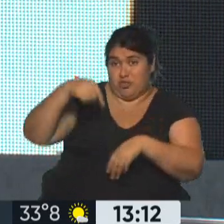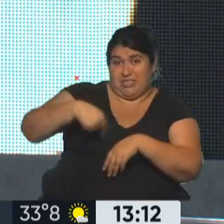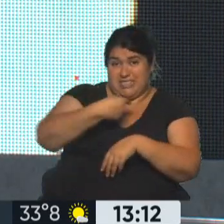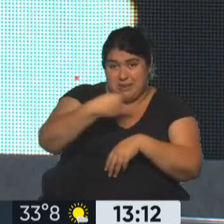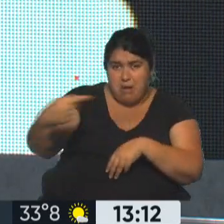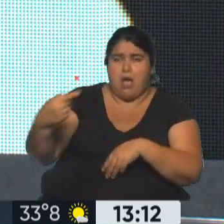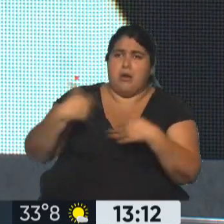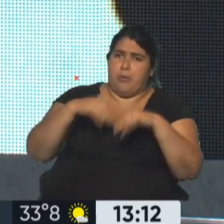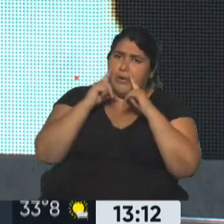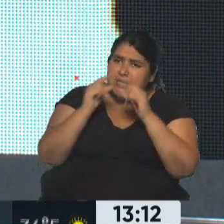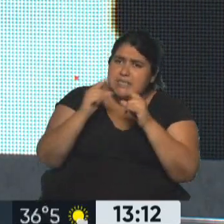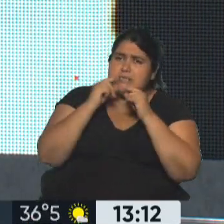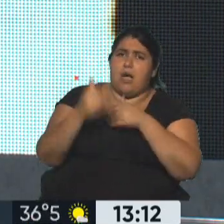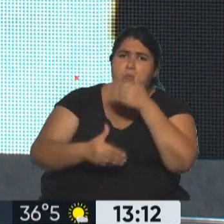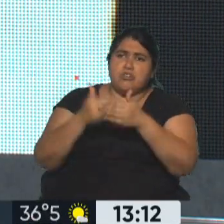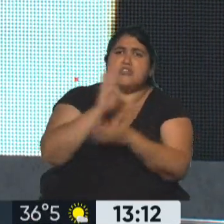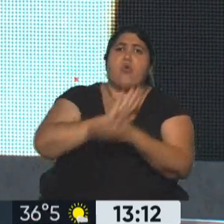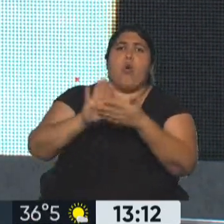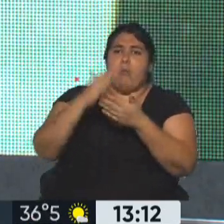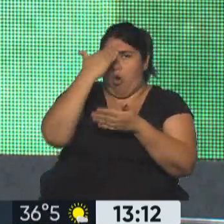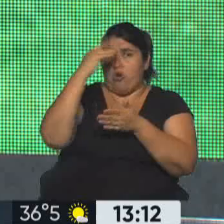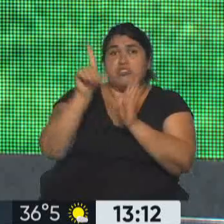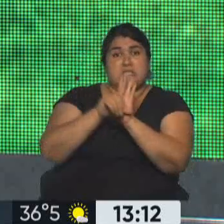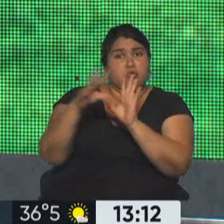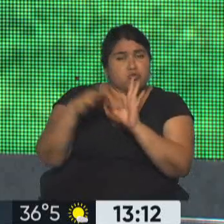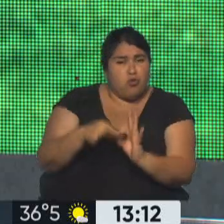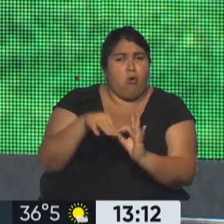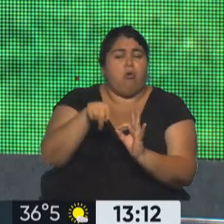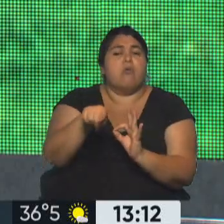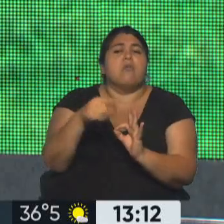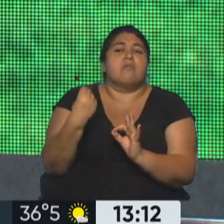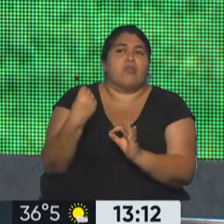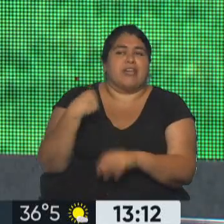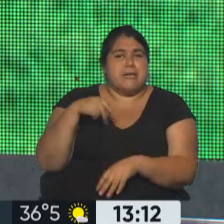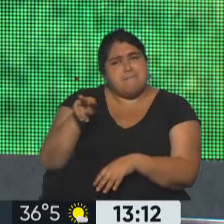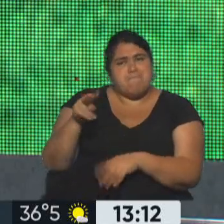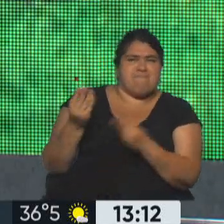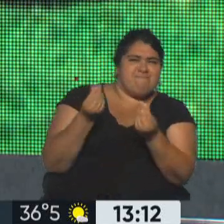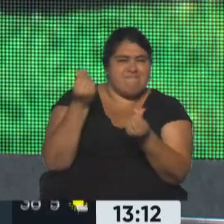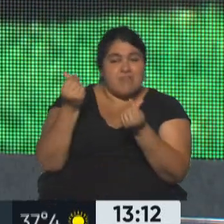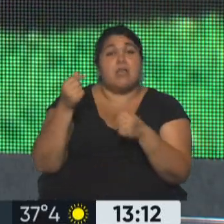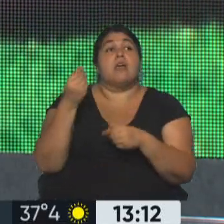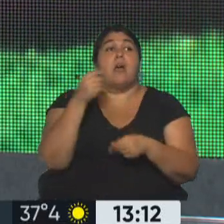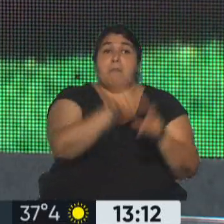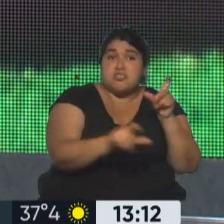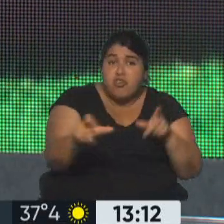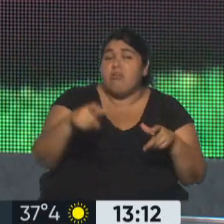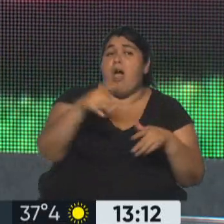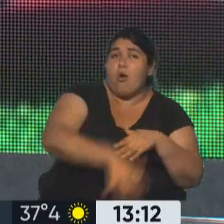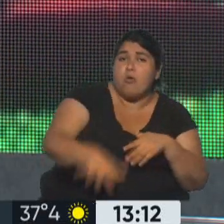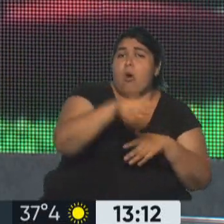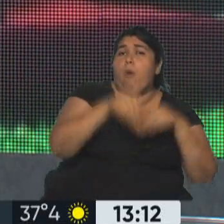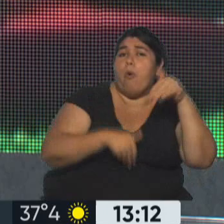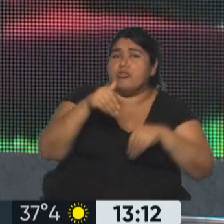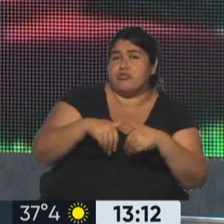muchas críticas, un proceso nuevo constitucional que no enamora, porque recordemos que los chilenos votaron para que, para que el nuevo